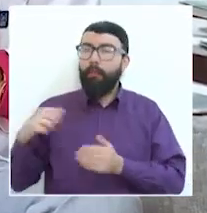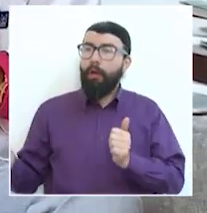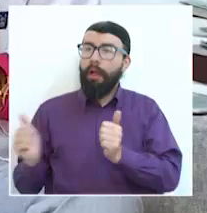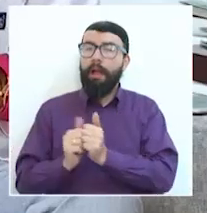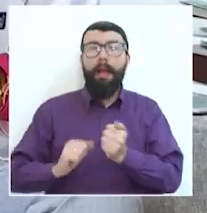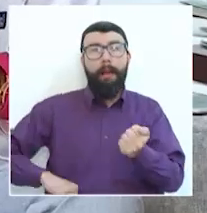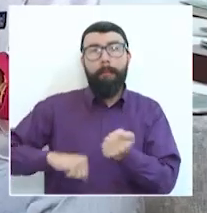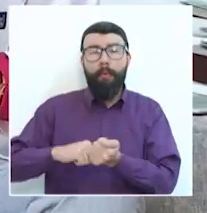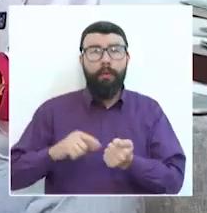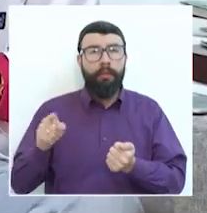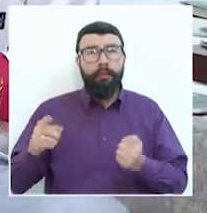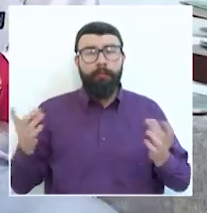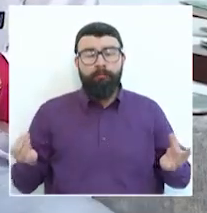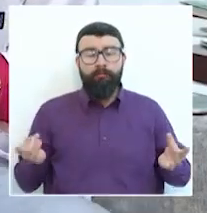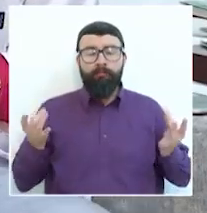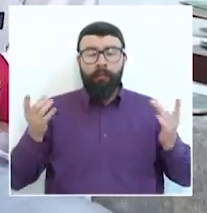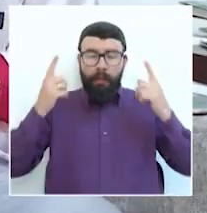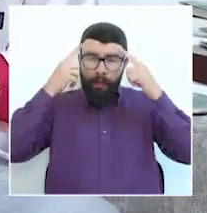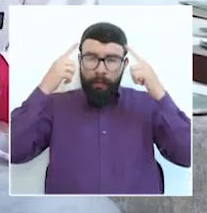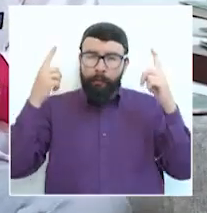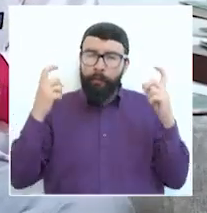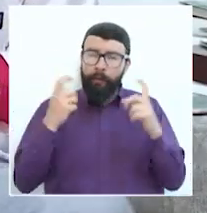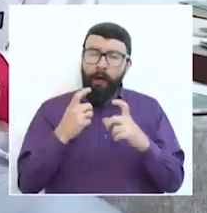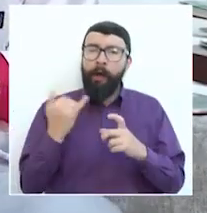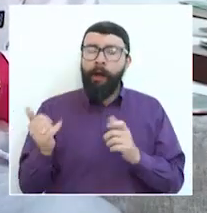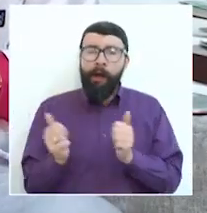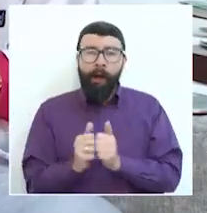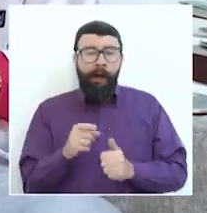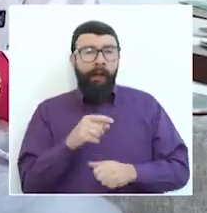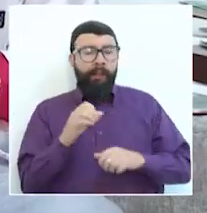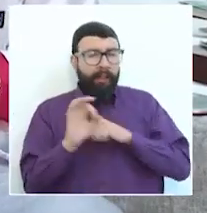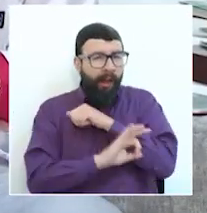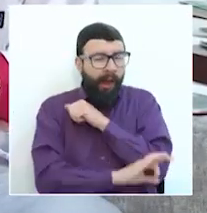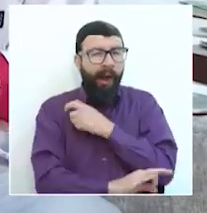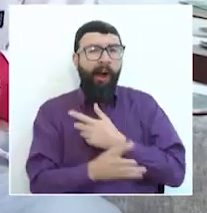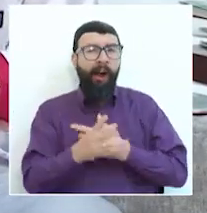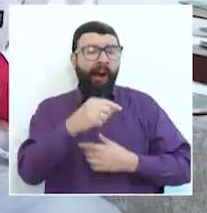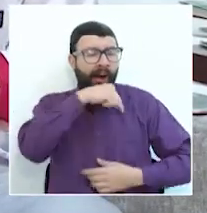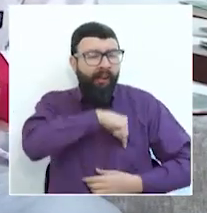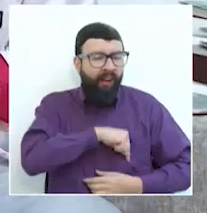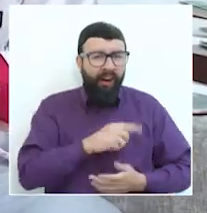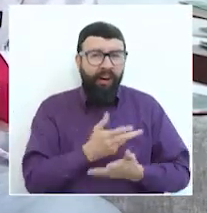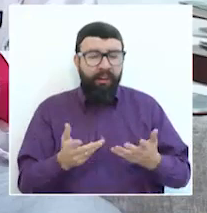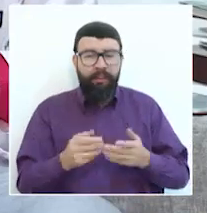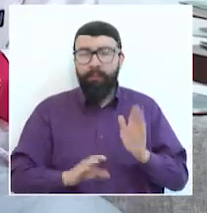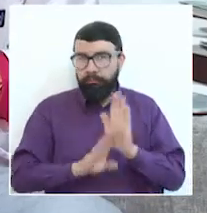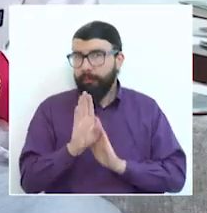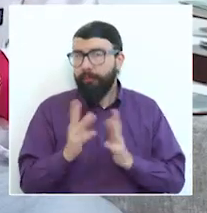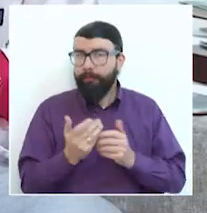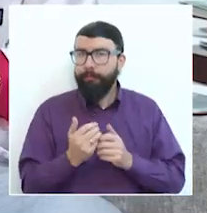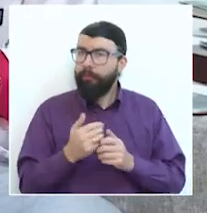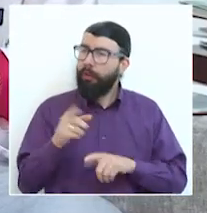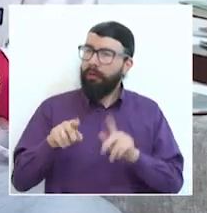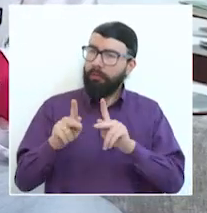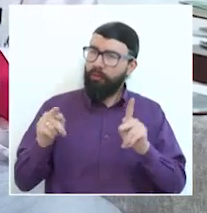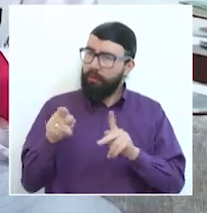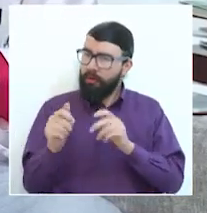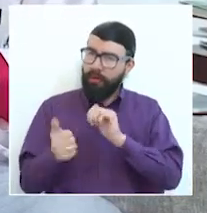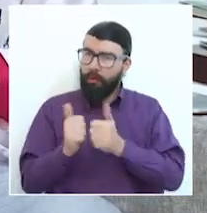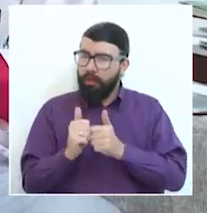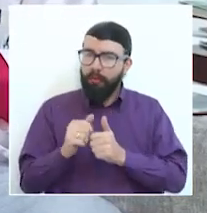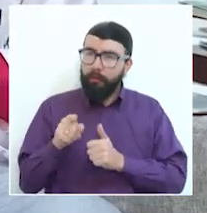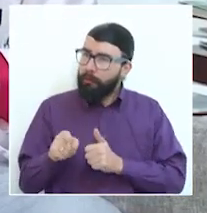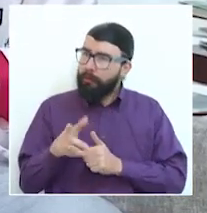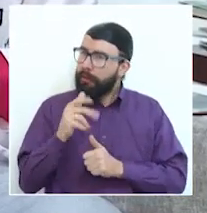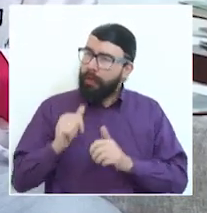de meditación, psicoterapia, la parte del alma y tal. Uno a veces dice, porque hay deportistas que teniendo todas las capacidades no